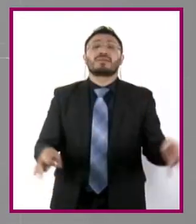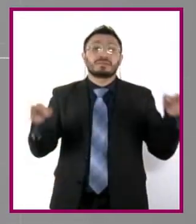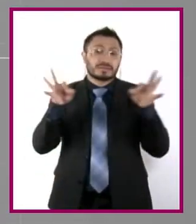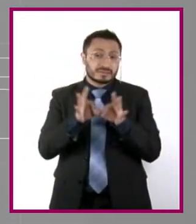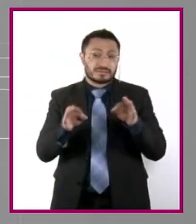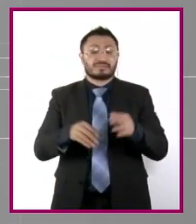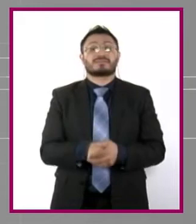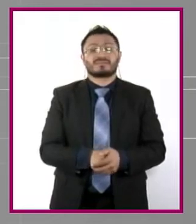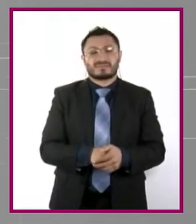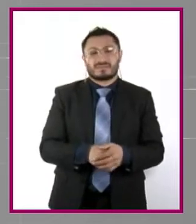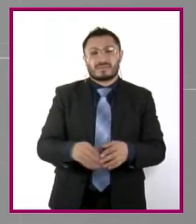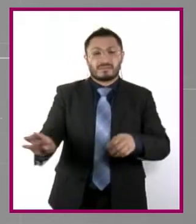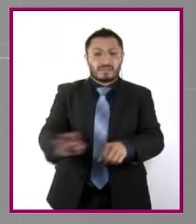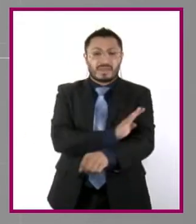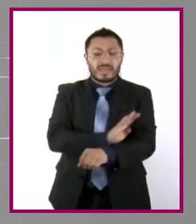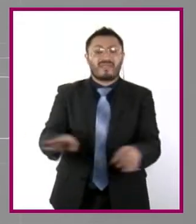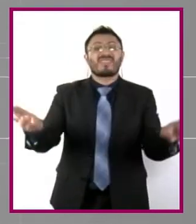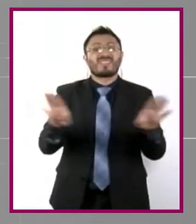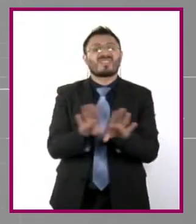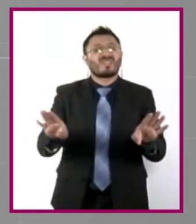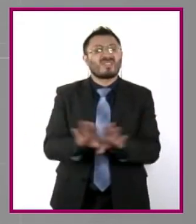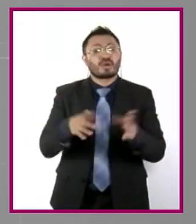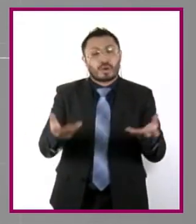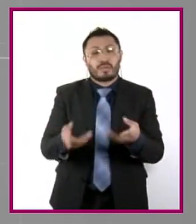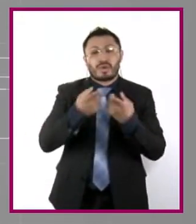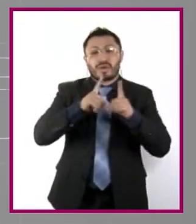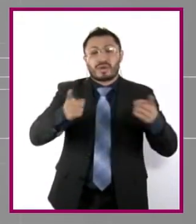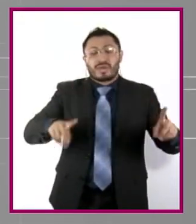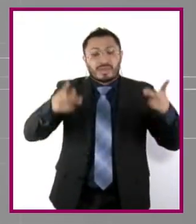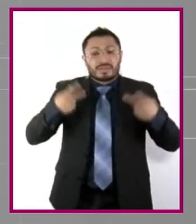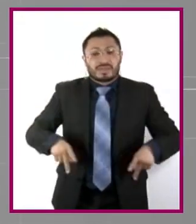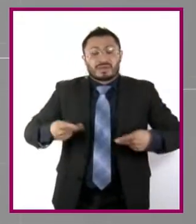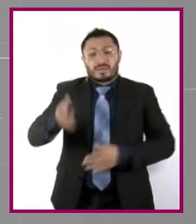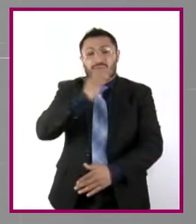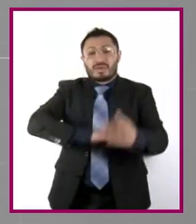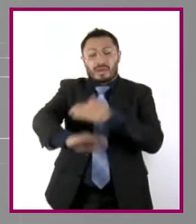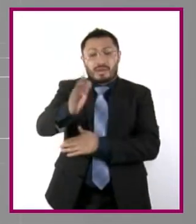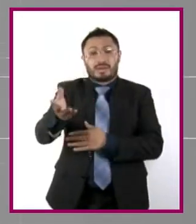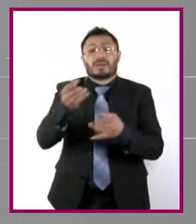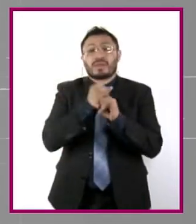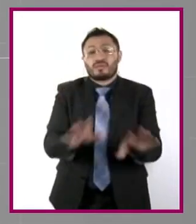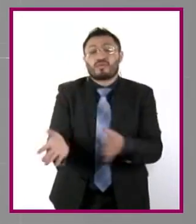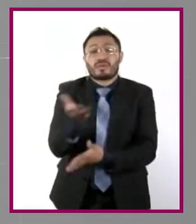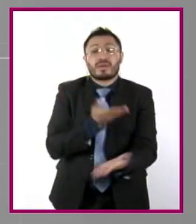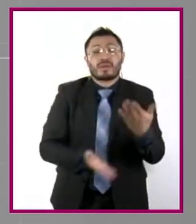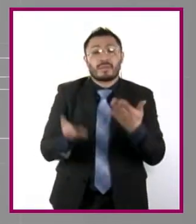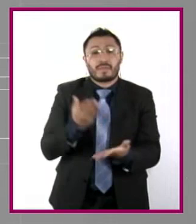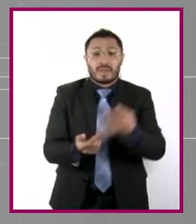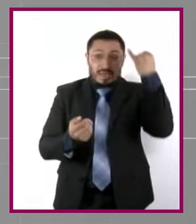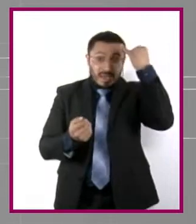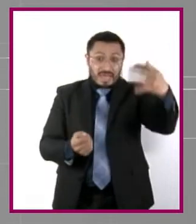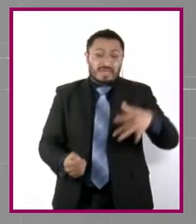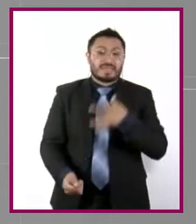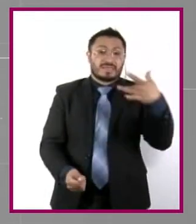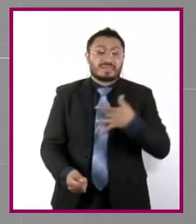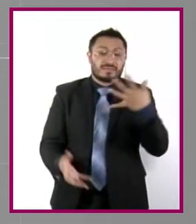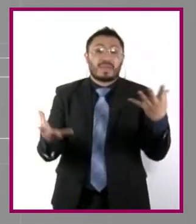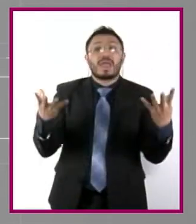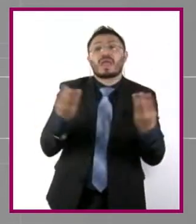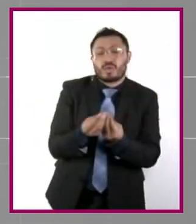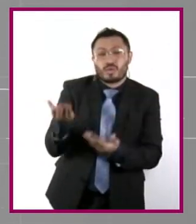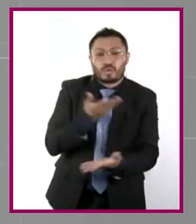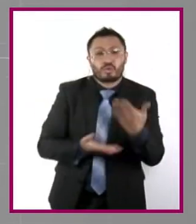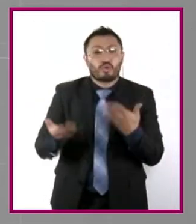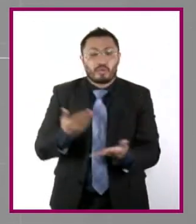fundamental. ¿Cómo nos favorecerá? En el desarrollo de los miembros de la familia. En compartir información, ideas y sentimientos con los demás.